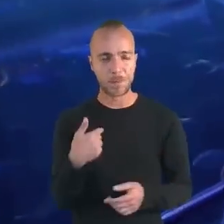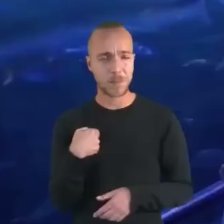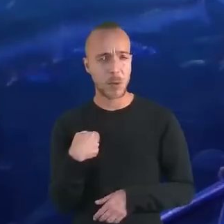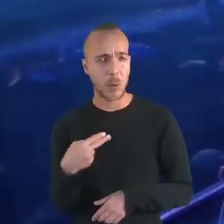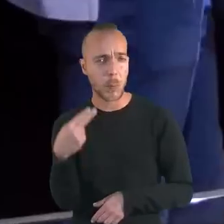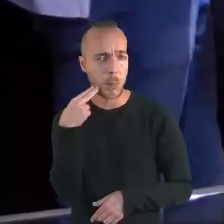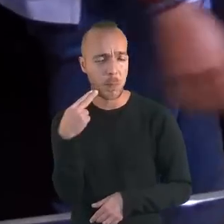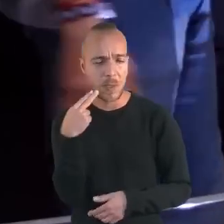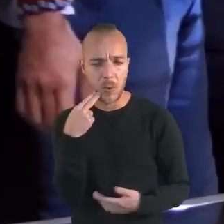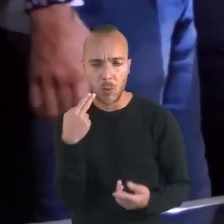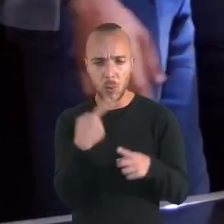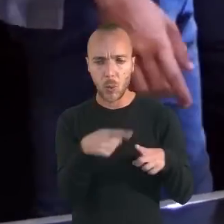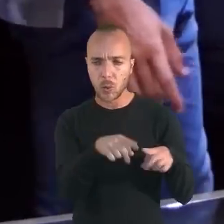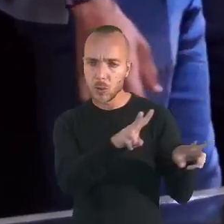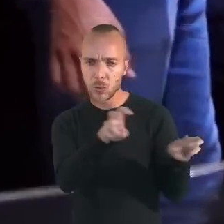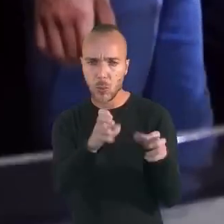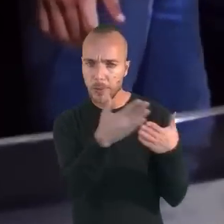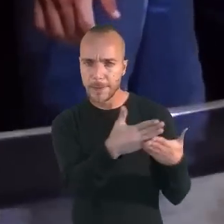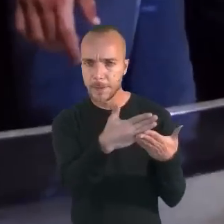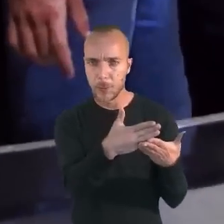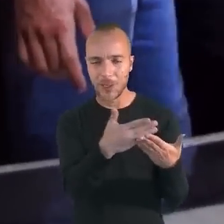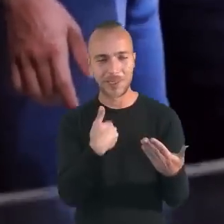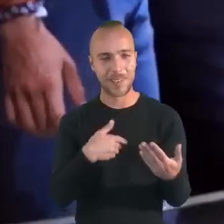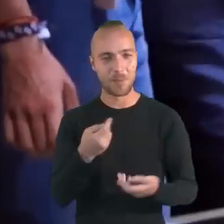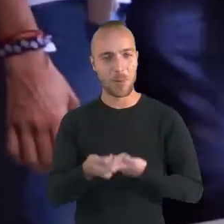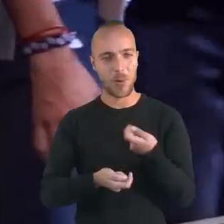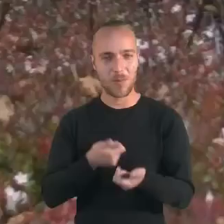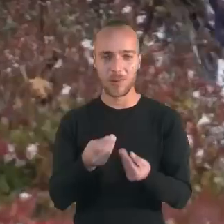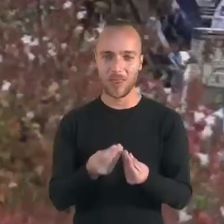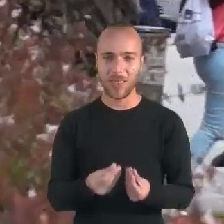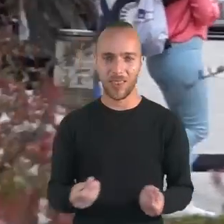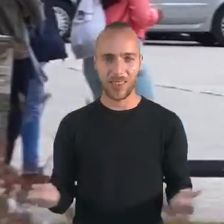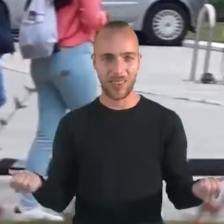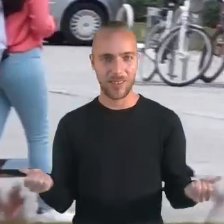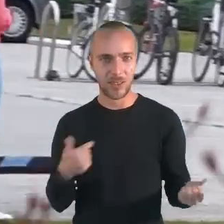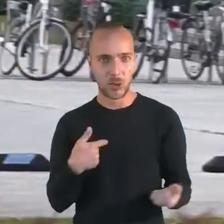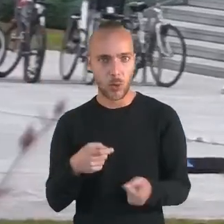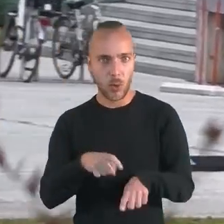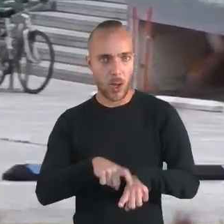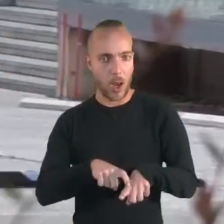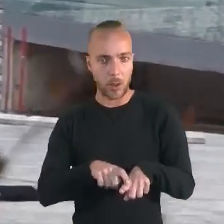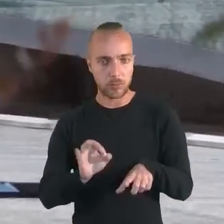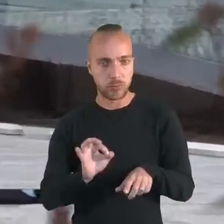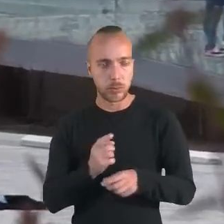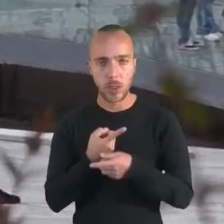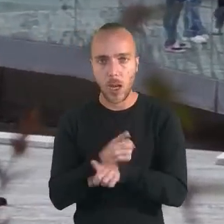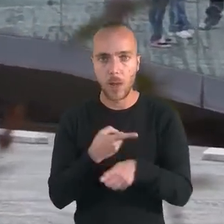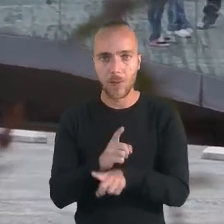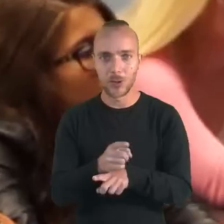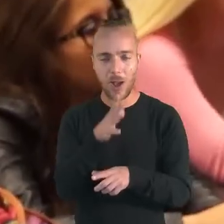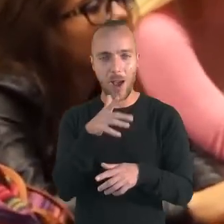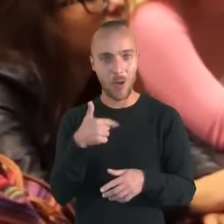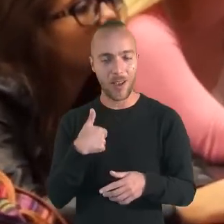que sí que me han conseguido es que me quiten mucho el miedo que yo tengo a estudiar cosas nuevas, porque en mi caso yo soy una persona muy